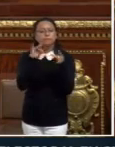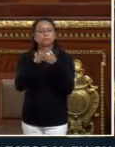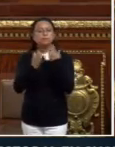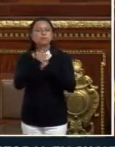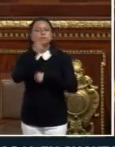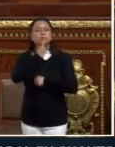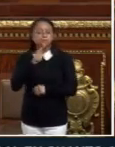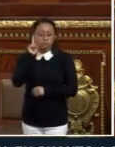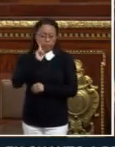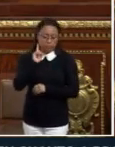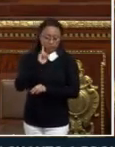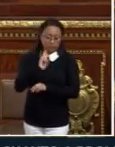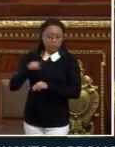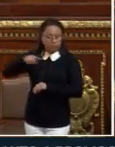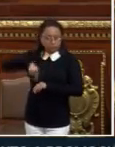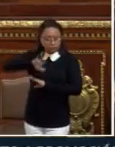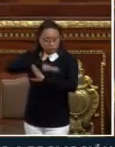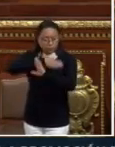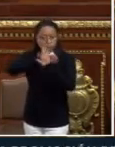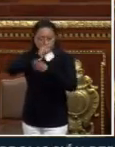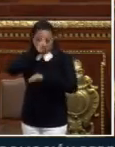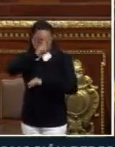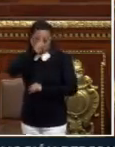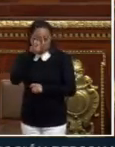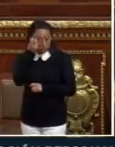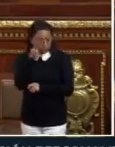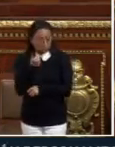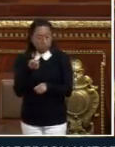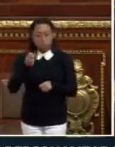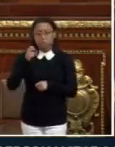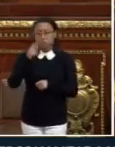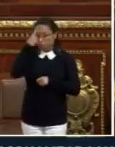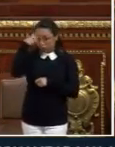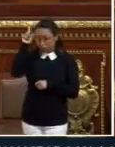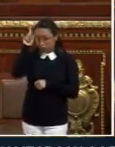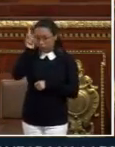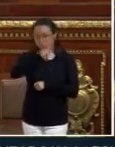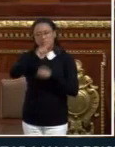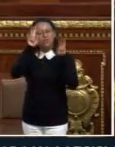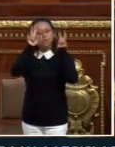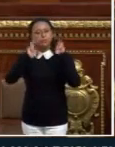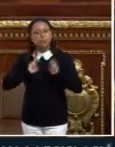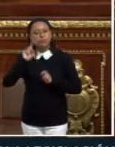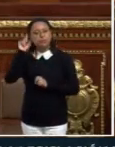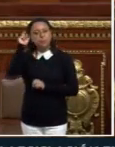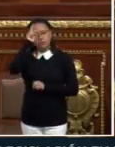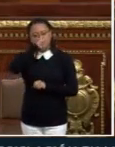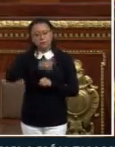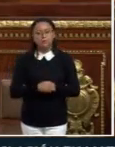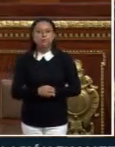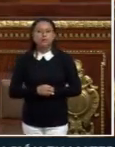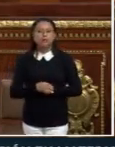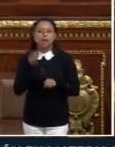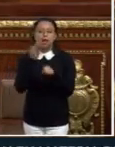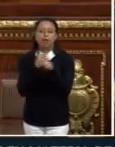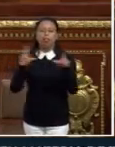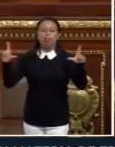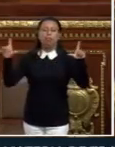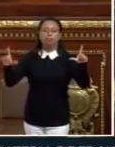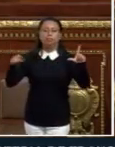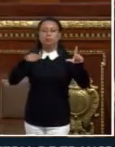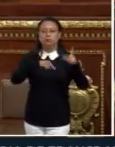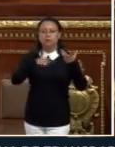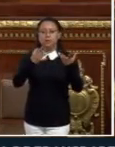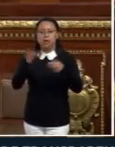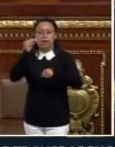mujeres es un asunto de mucho mayor complejidad que un plotter puesto en un